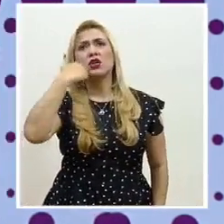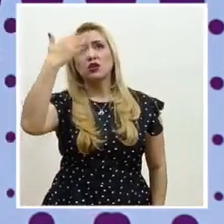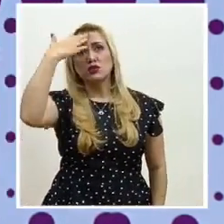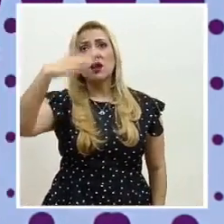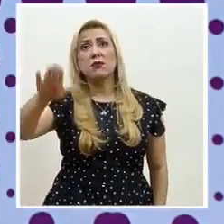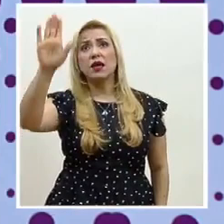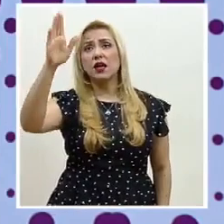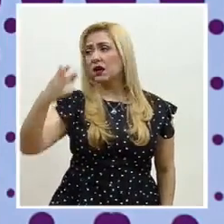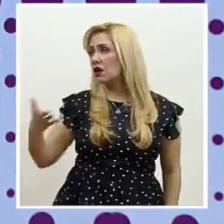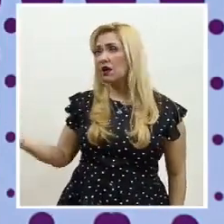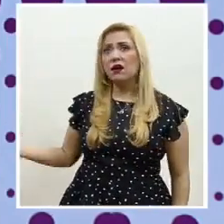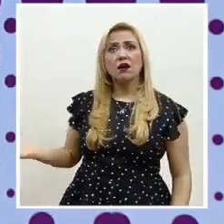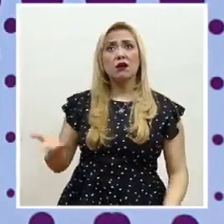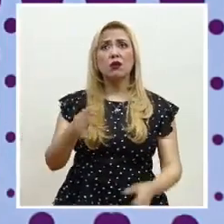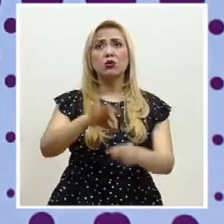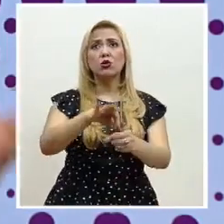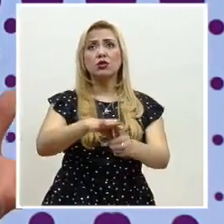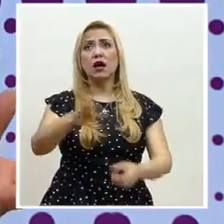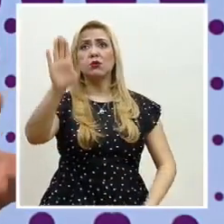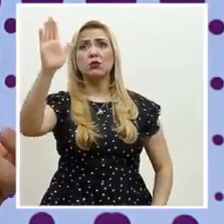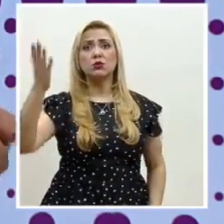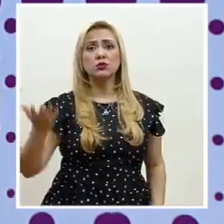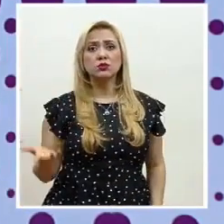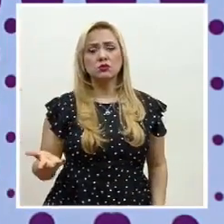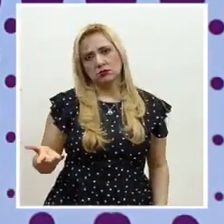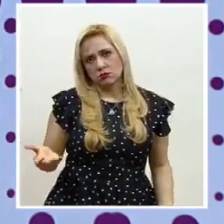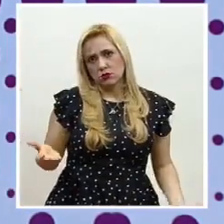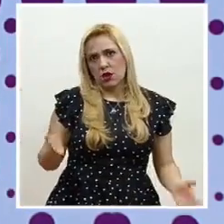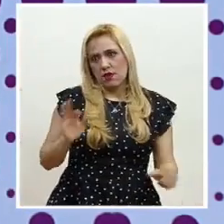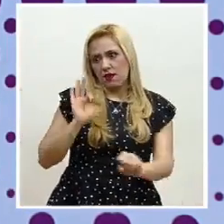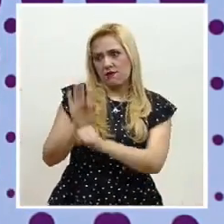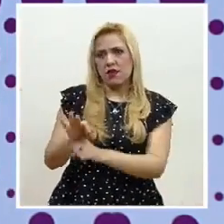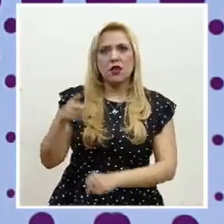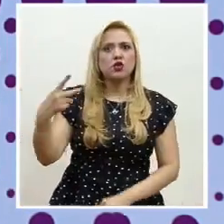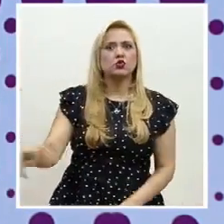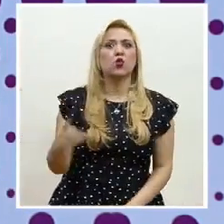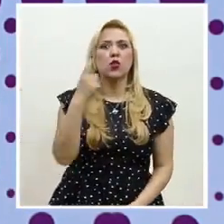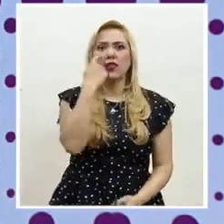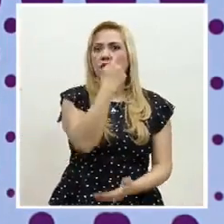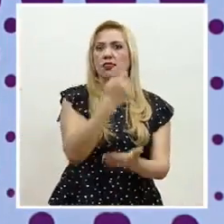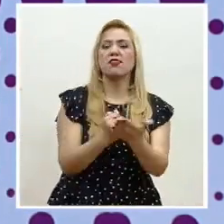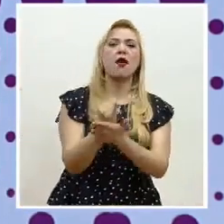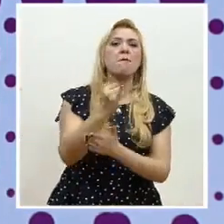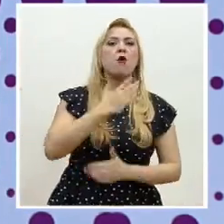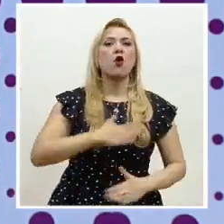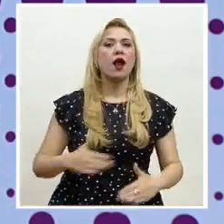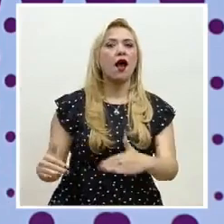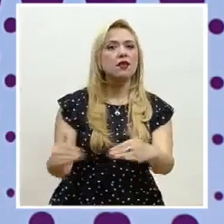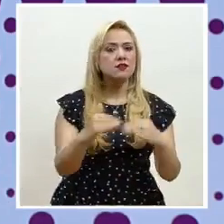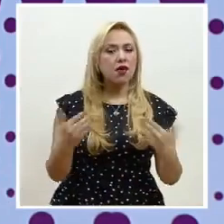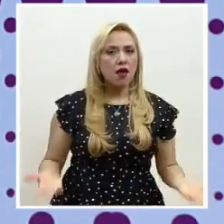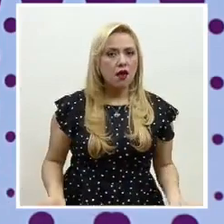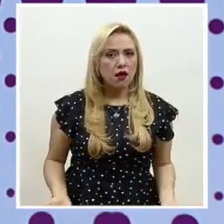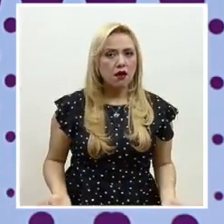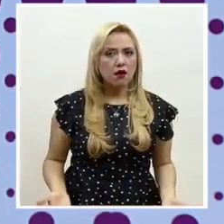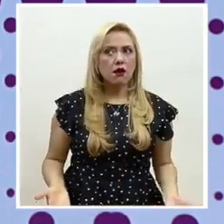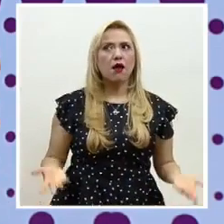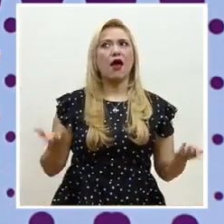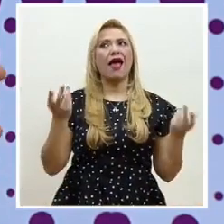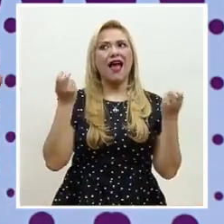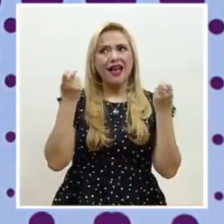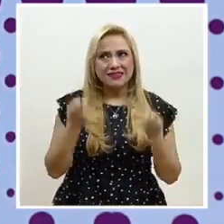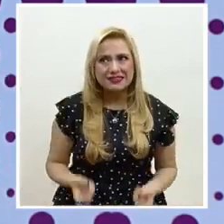mis representantes, claro, es una forma de defender la democracia. Creo que el primer eslabón es cómo llegan a nosotros. sin duda. Y entonces